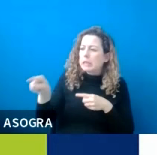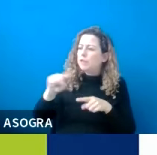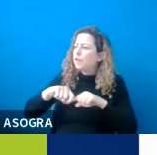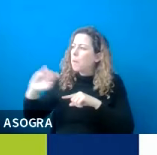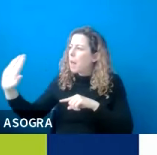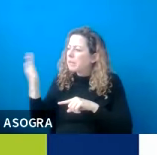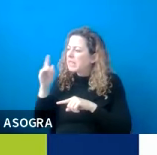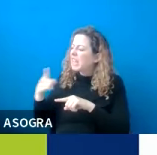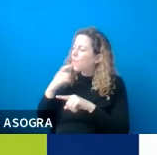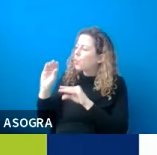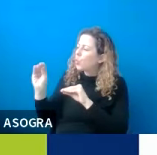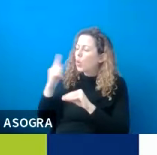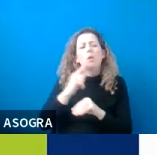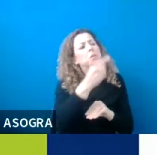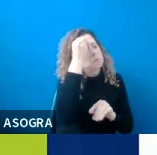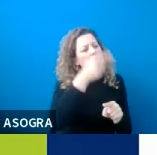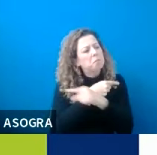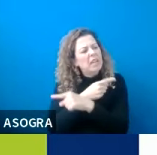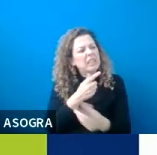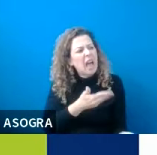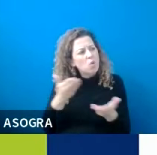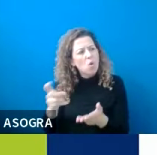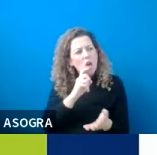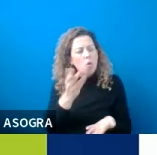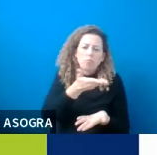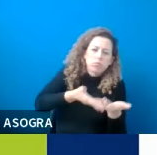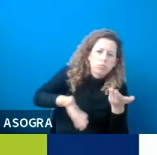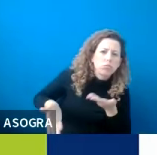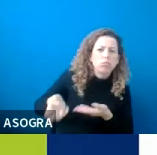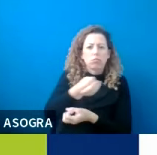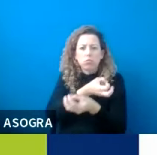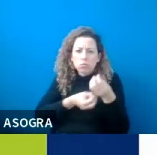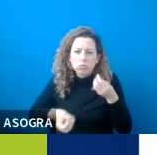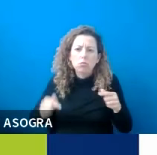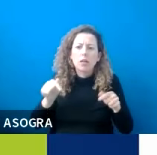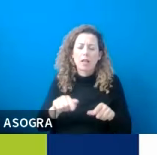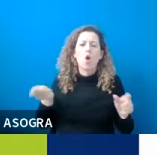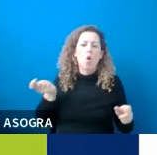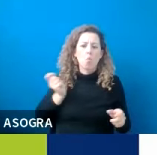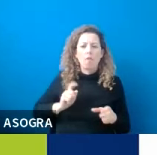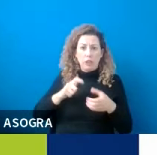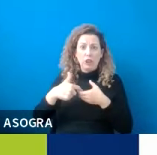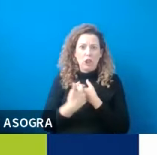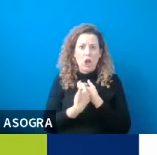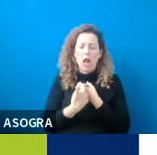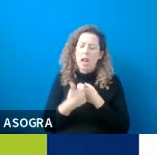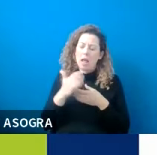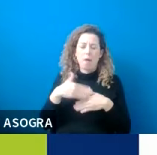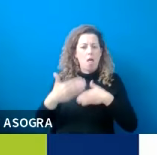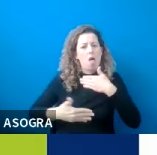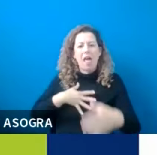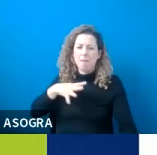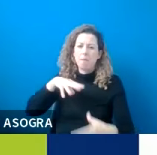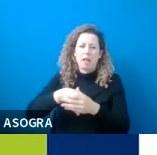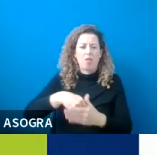presenta esta dificultad, no sé cómo abordarla y eso está ya ayudando a los profesionales pues a eso, a esa implicación que